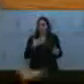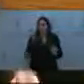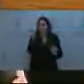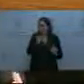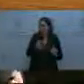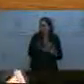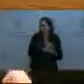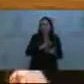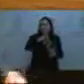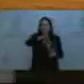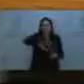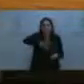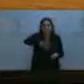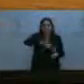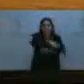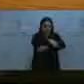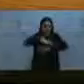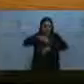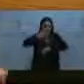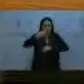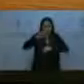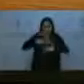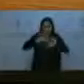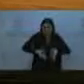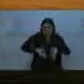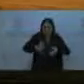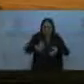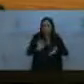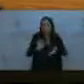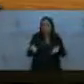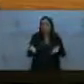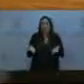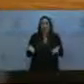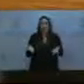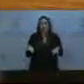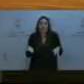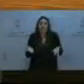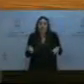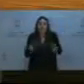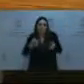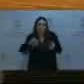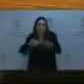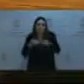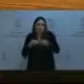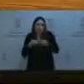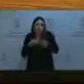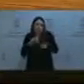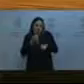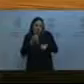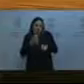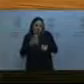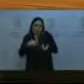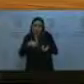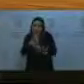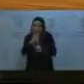en una misma zona costera. Que eso no es lo que realmente, por lo menos, este grupo parlamentario defiende.